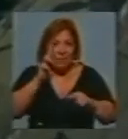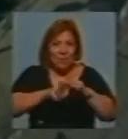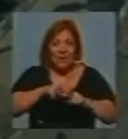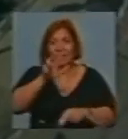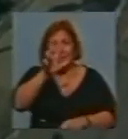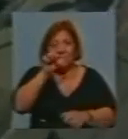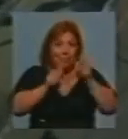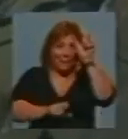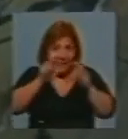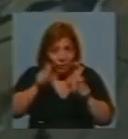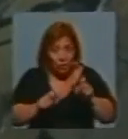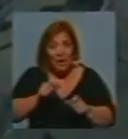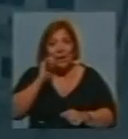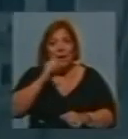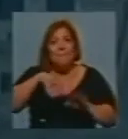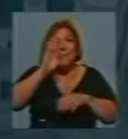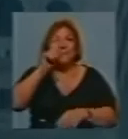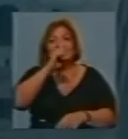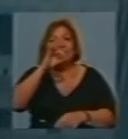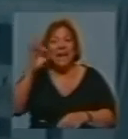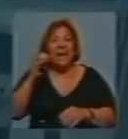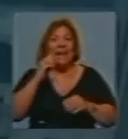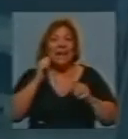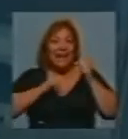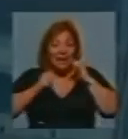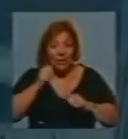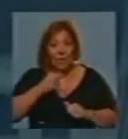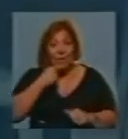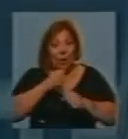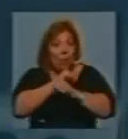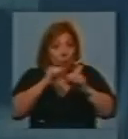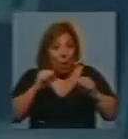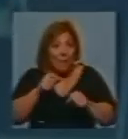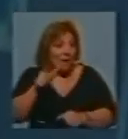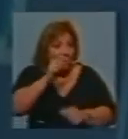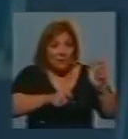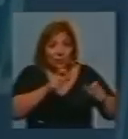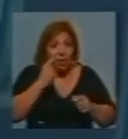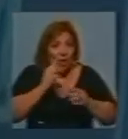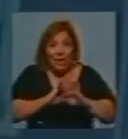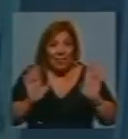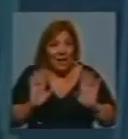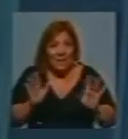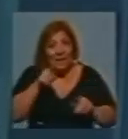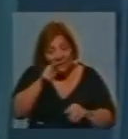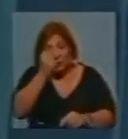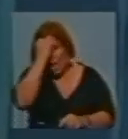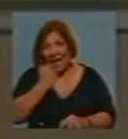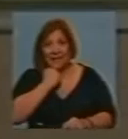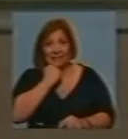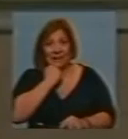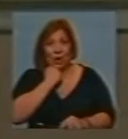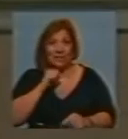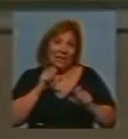menos 3 personas y dejando más de 100 heridos. Cuando se usan bombas contra civiles inocentes, es un acto de terrorismo, sentenció